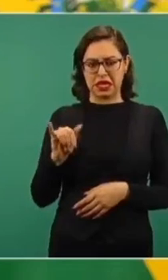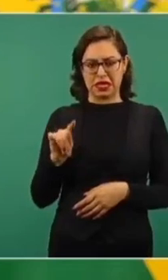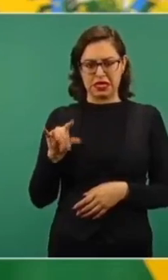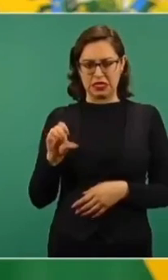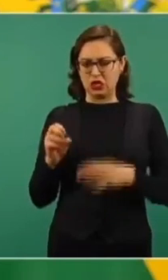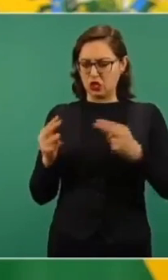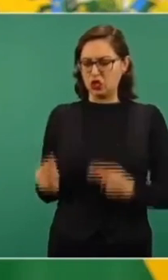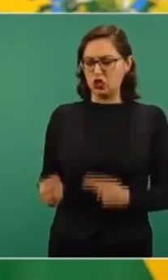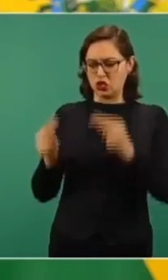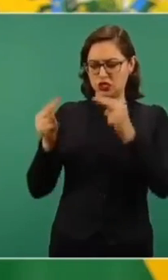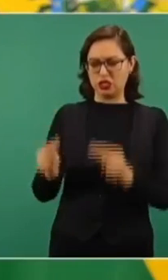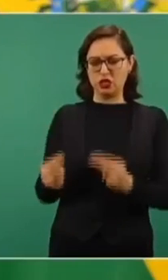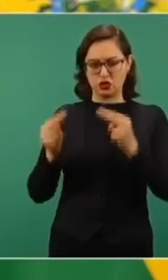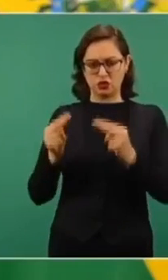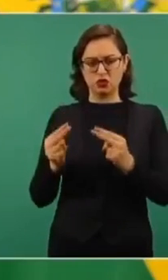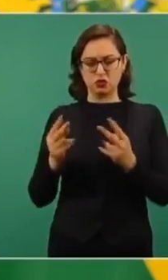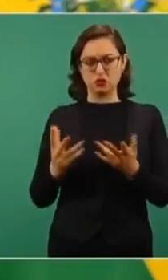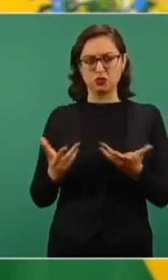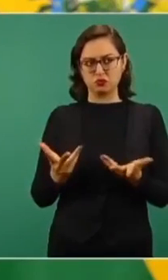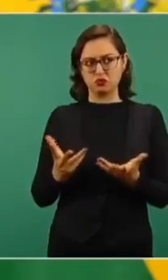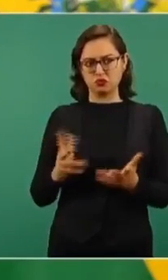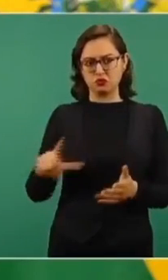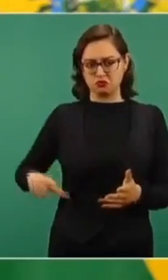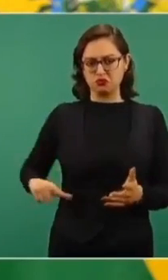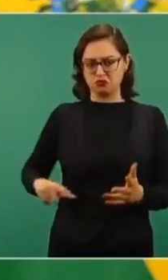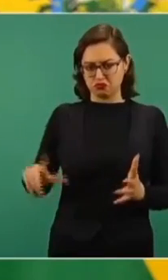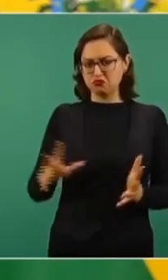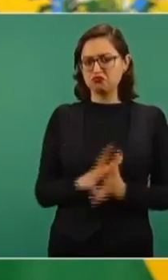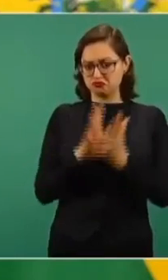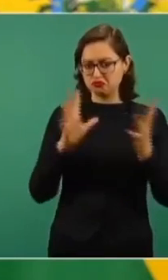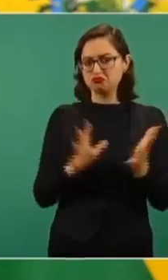participación en lo de la explotación del litio.